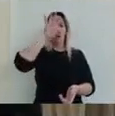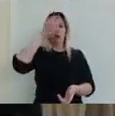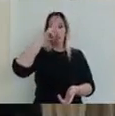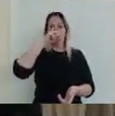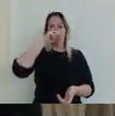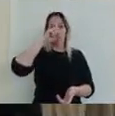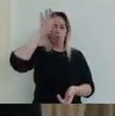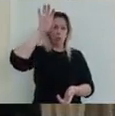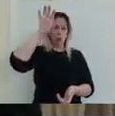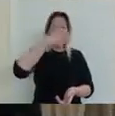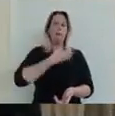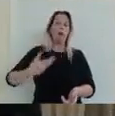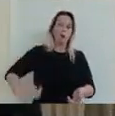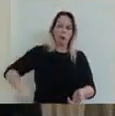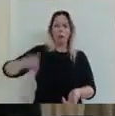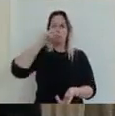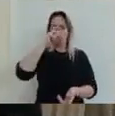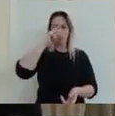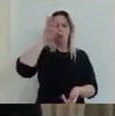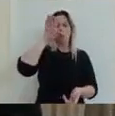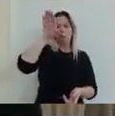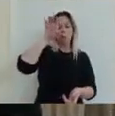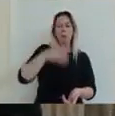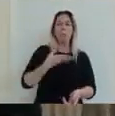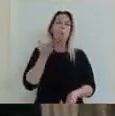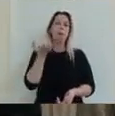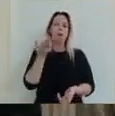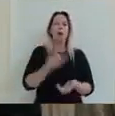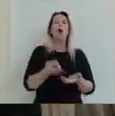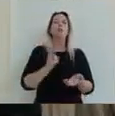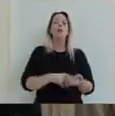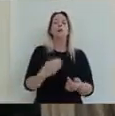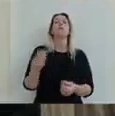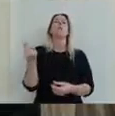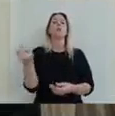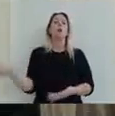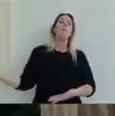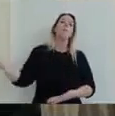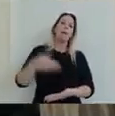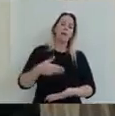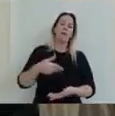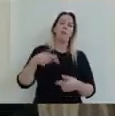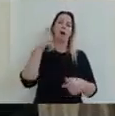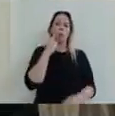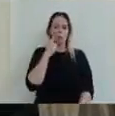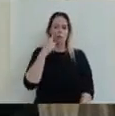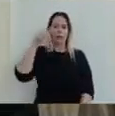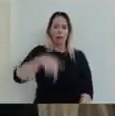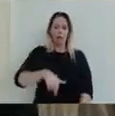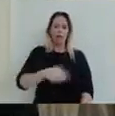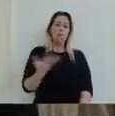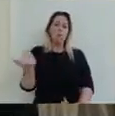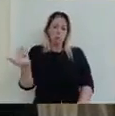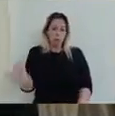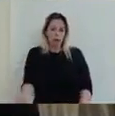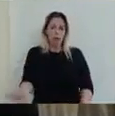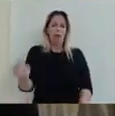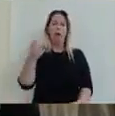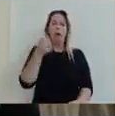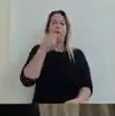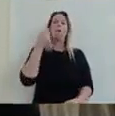la acreditación, que bien dice el concejal Figueredo, ya se está trabajando al respecto, para poder volver a solicitar